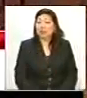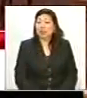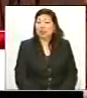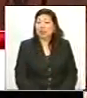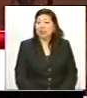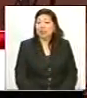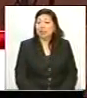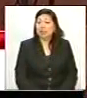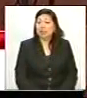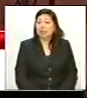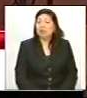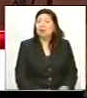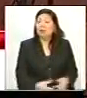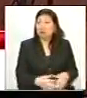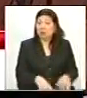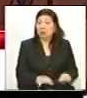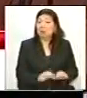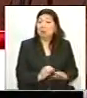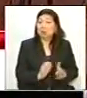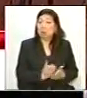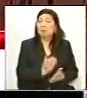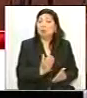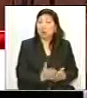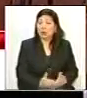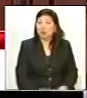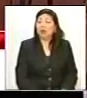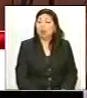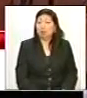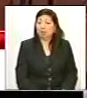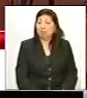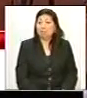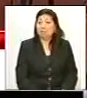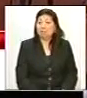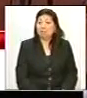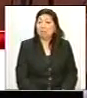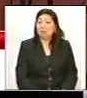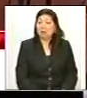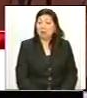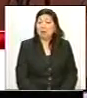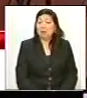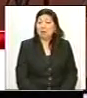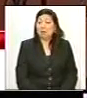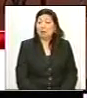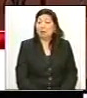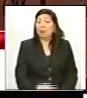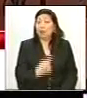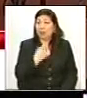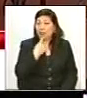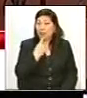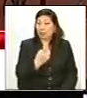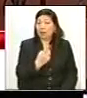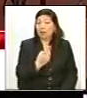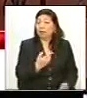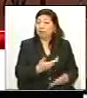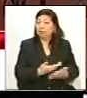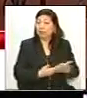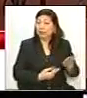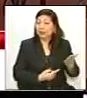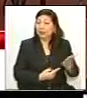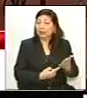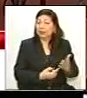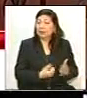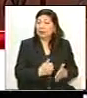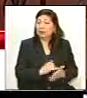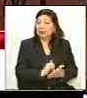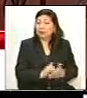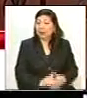había importantes problemas en los expedientes técnicos, que se había diseñado los expedientes técnicos de tal